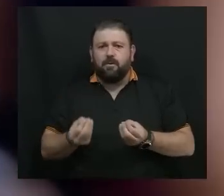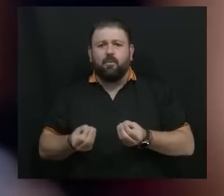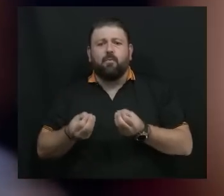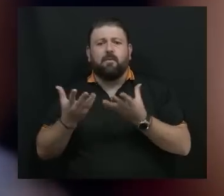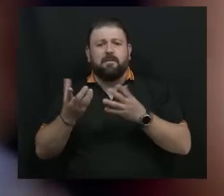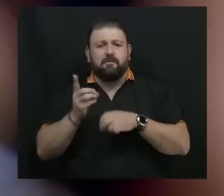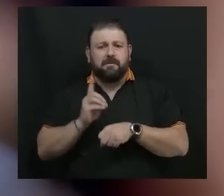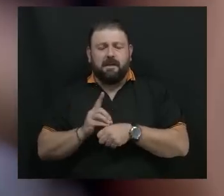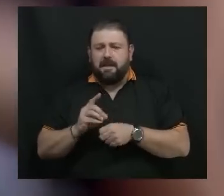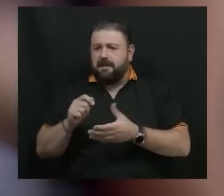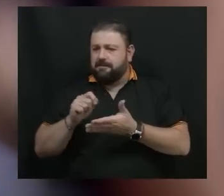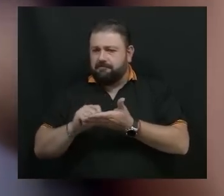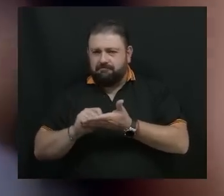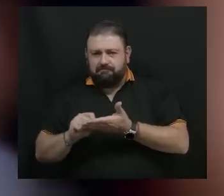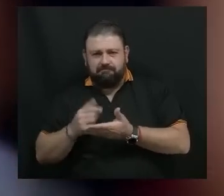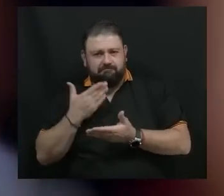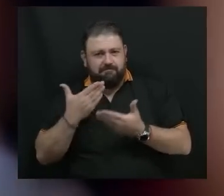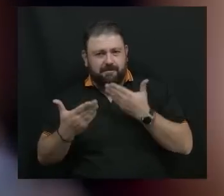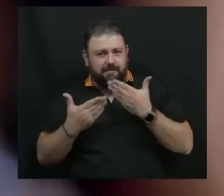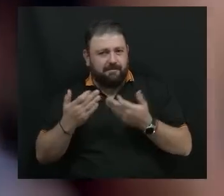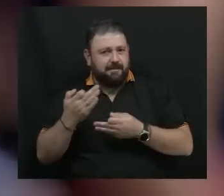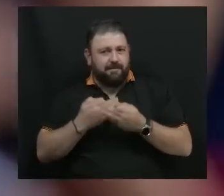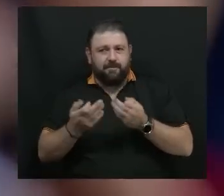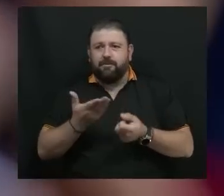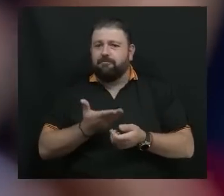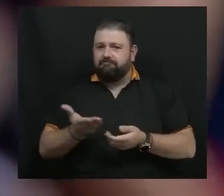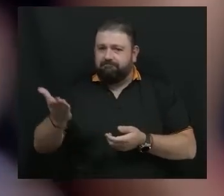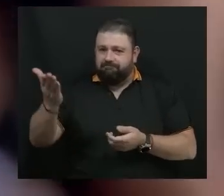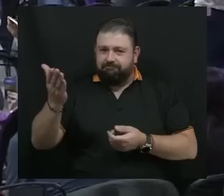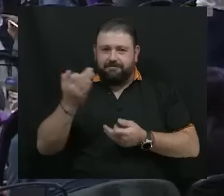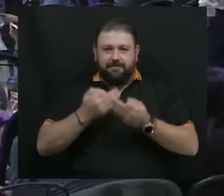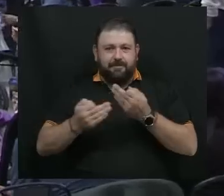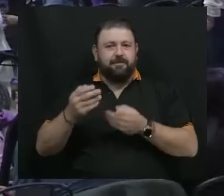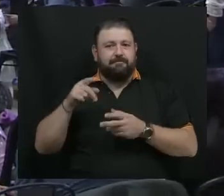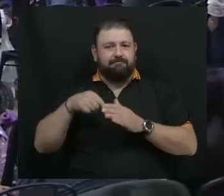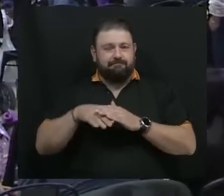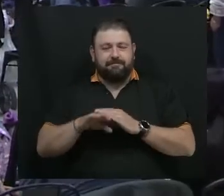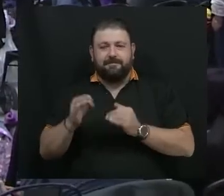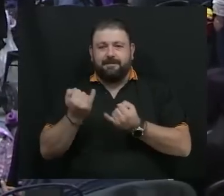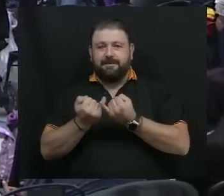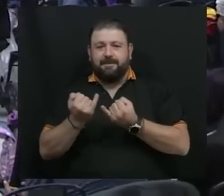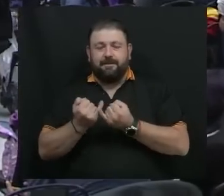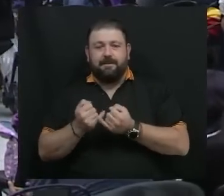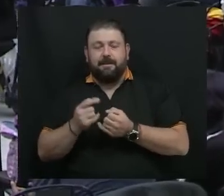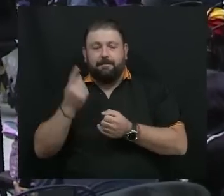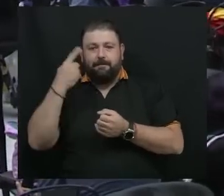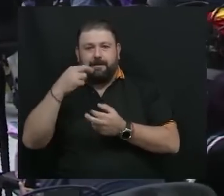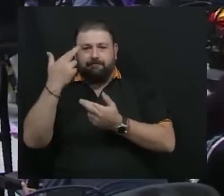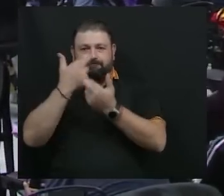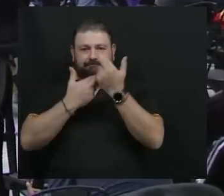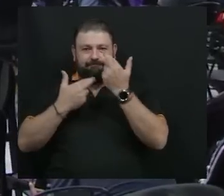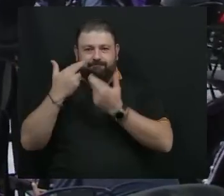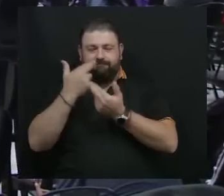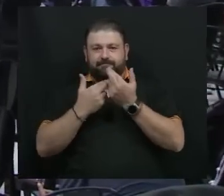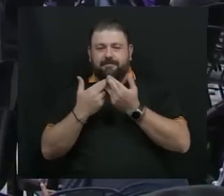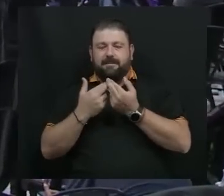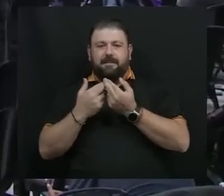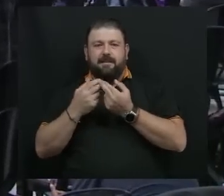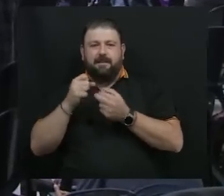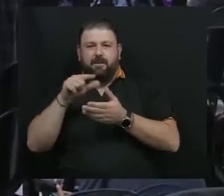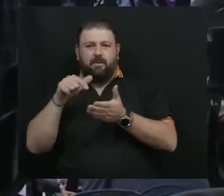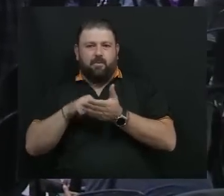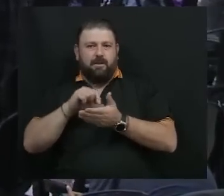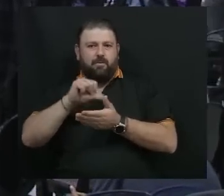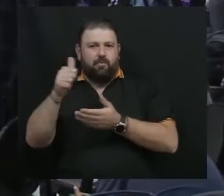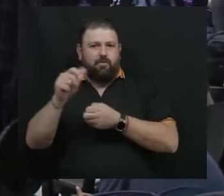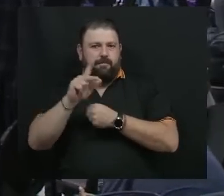Sí, ok, muy bien. Siga, tenga tu pase de abordar. Te vas para la sección de inmigración. Pasas inmigración, ahí estás